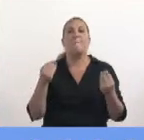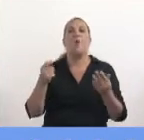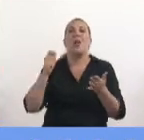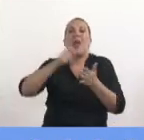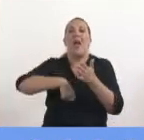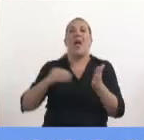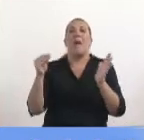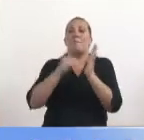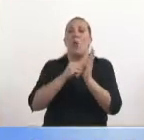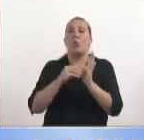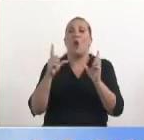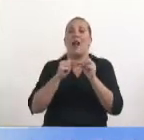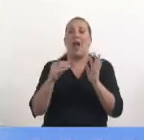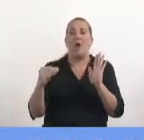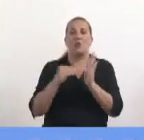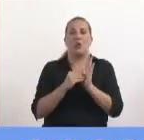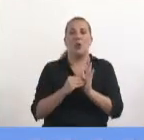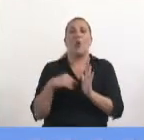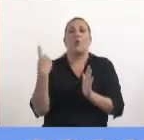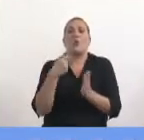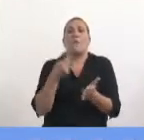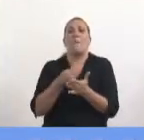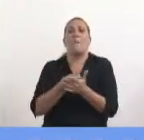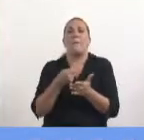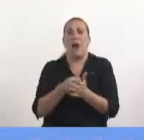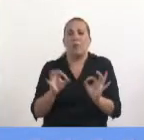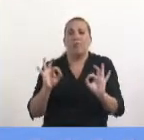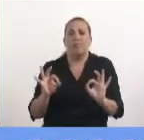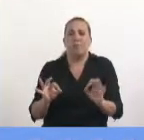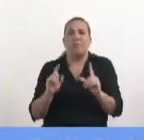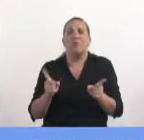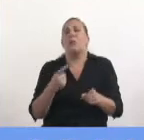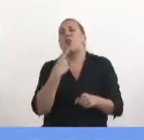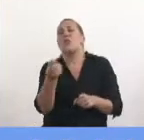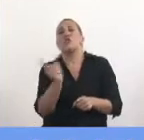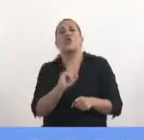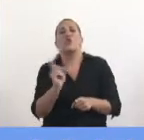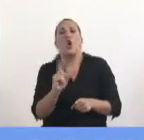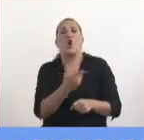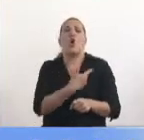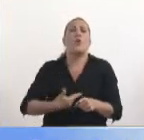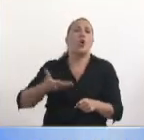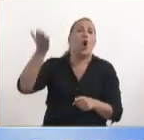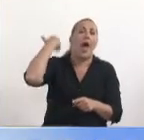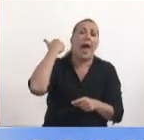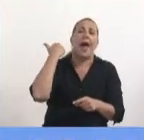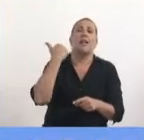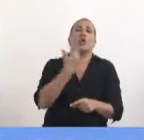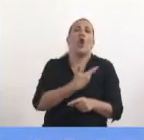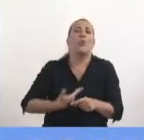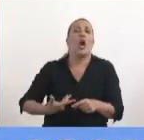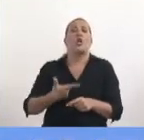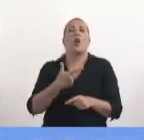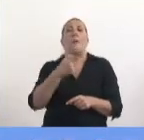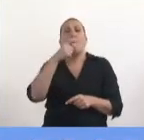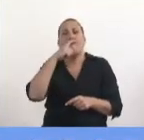economía crecía y pudimos pagar las cuentas provinciales, y esto comúnmente se dice, no, el gobierno anterior, el gobierno del presidente